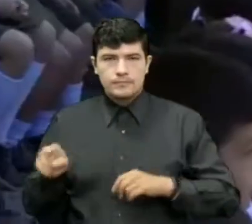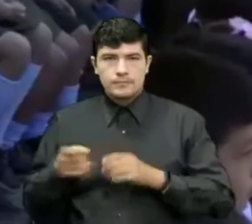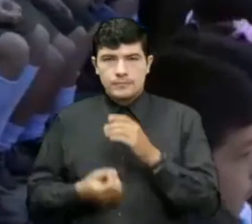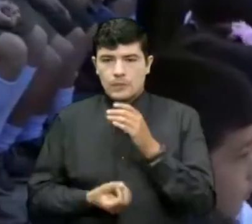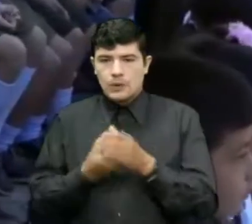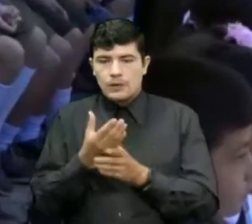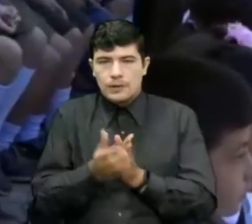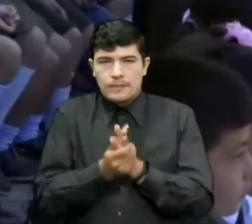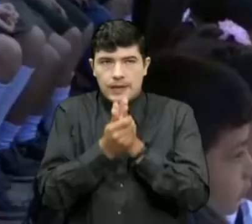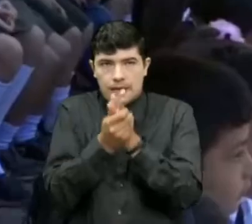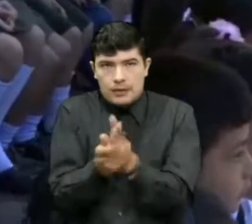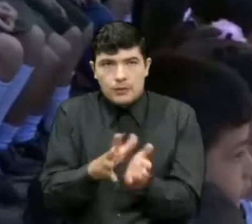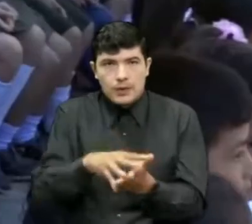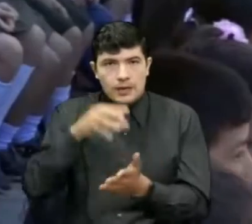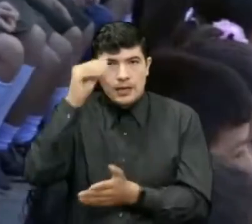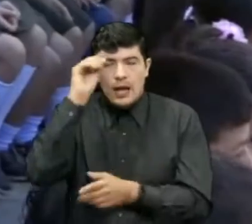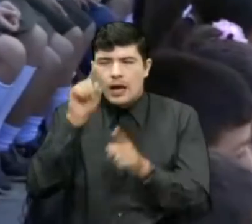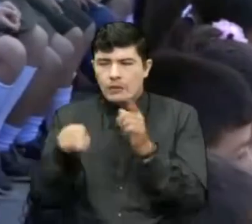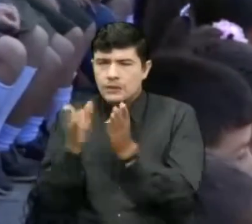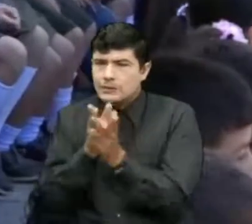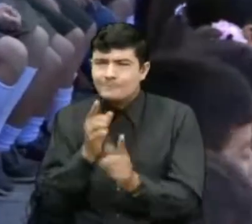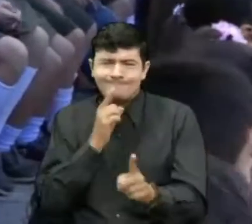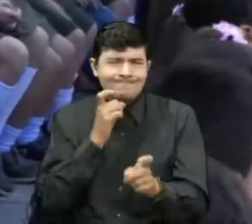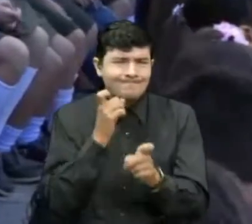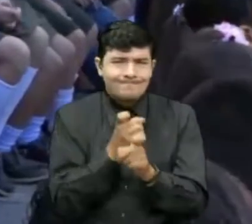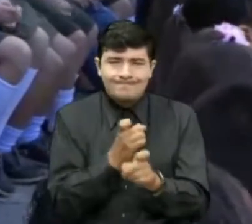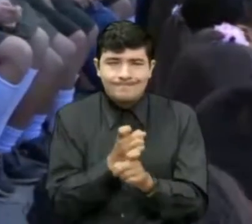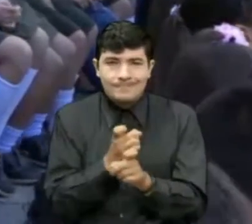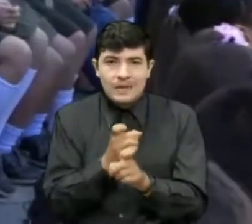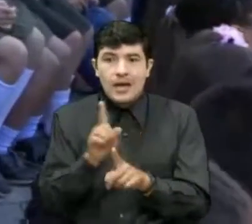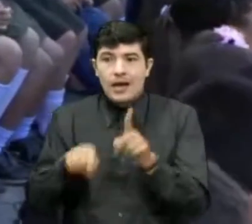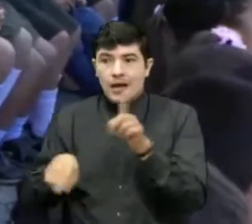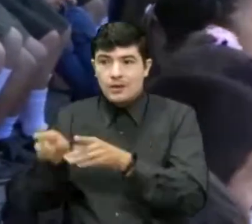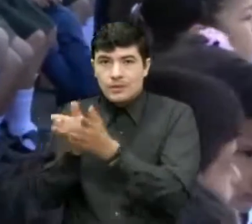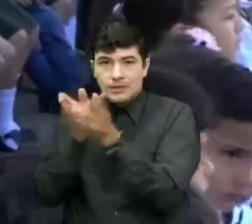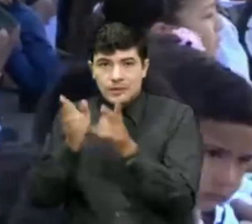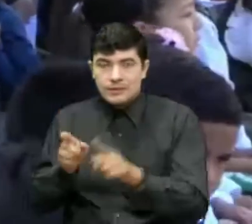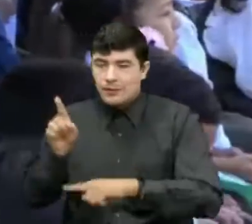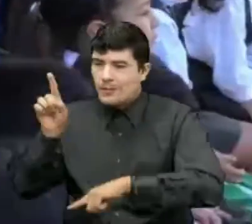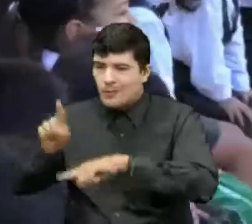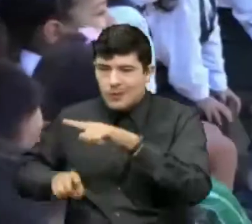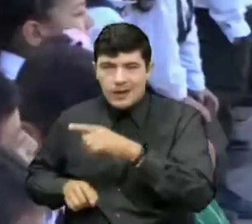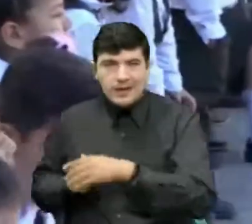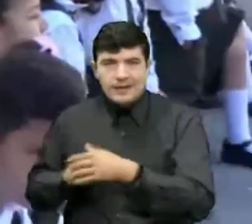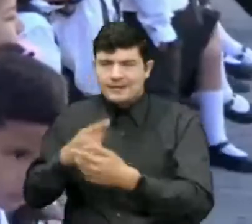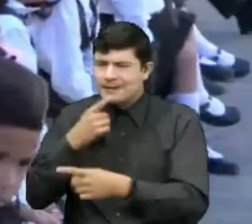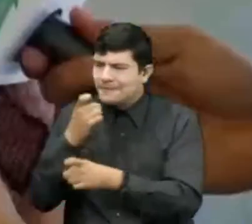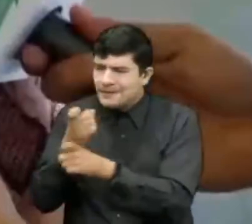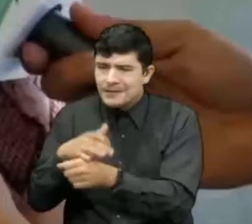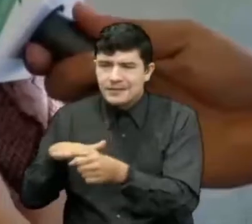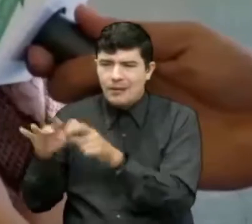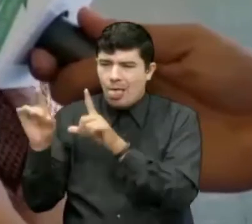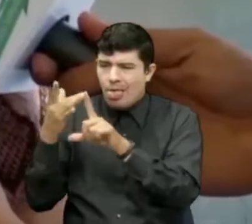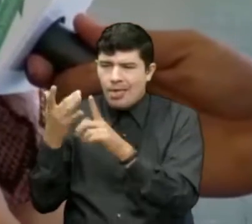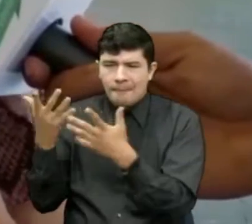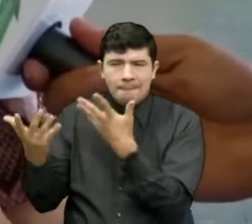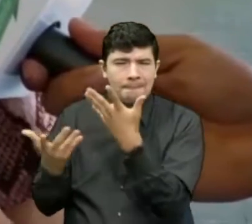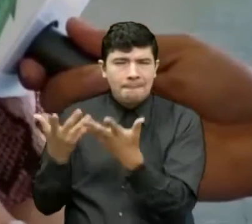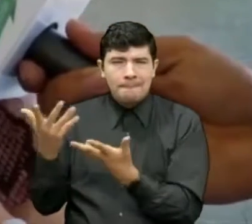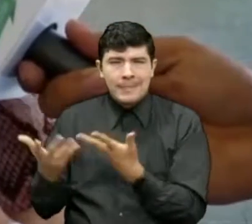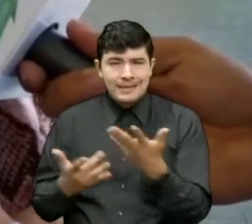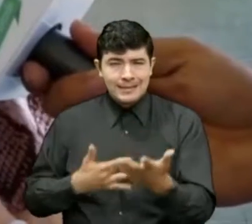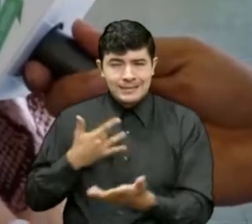forma de aprendizaje algunos estudiantes no han podido algunos estudiantes no no se